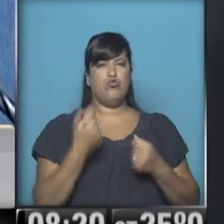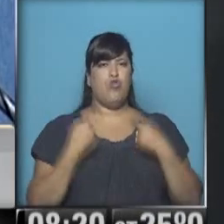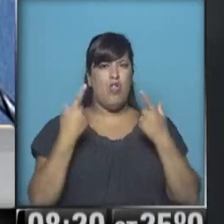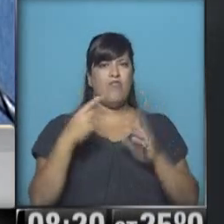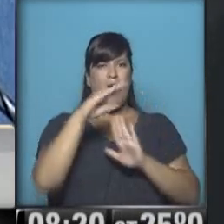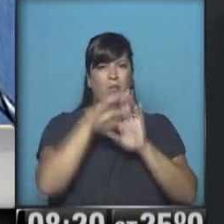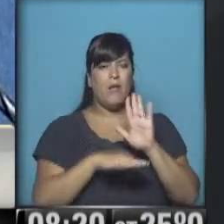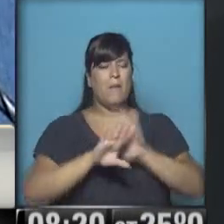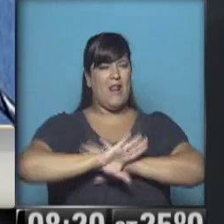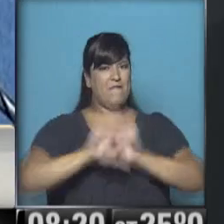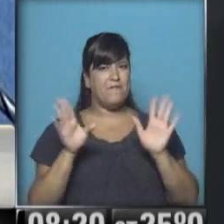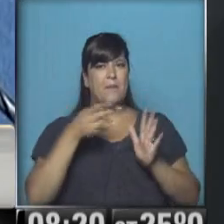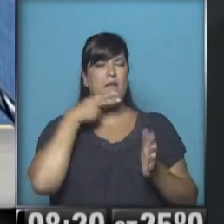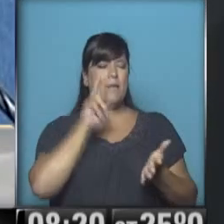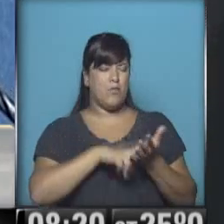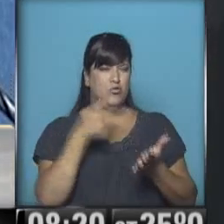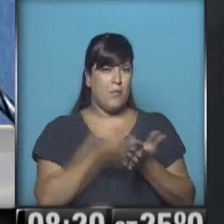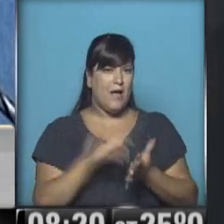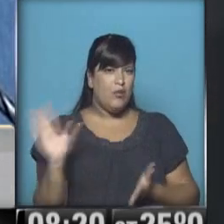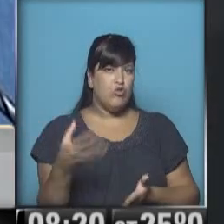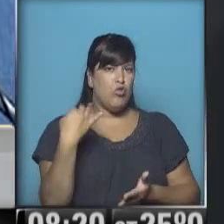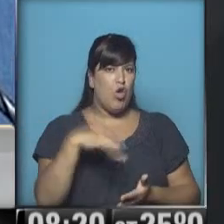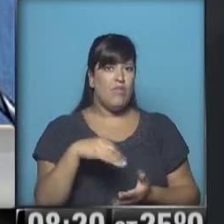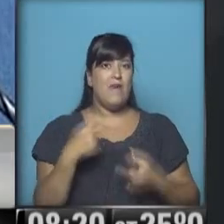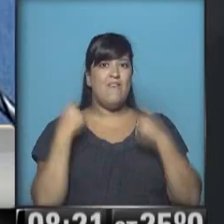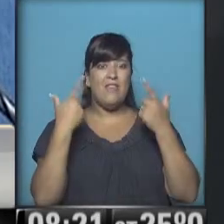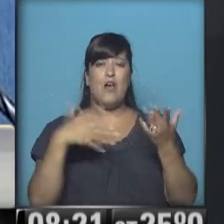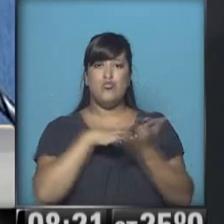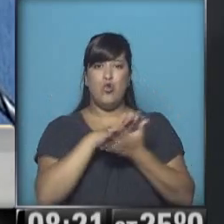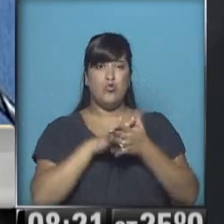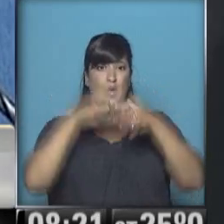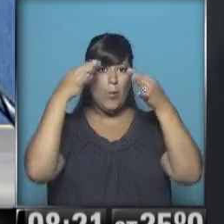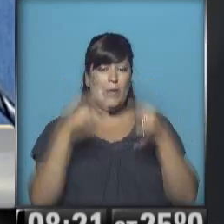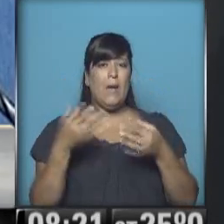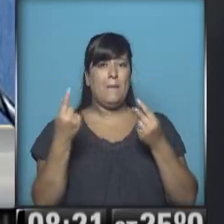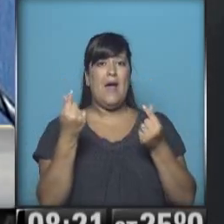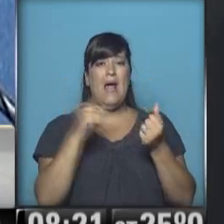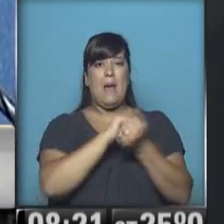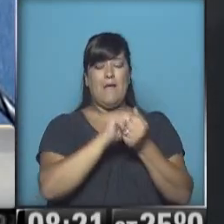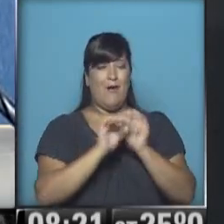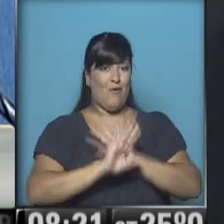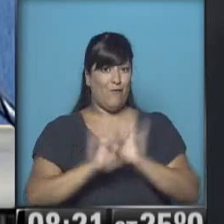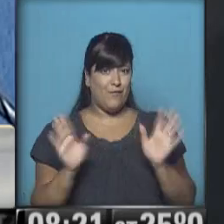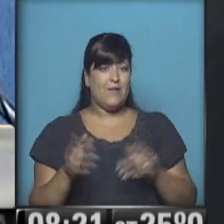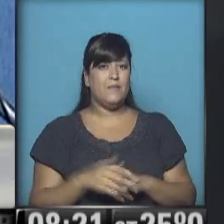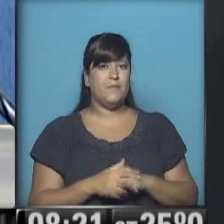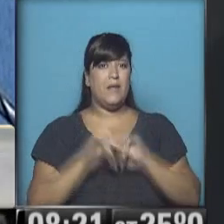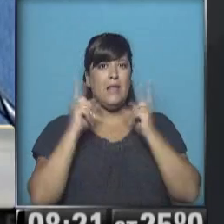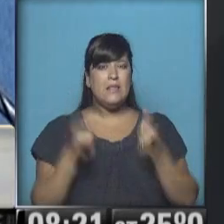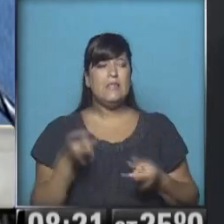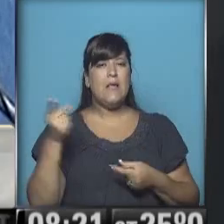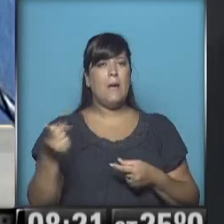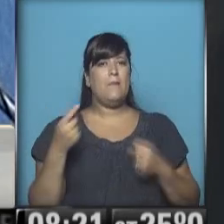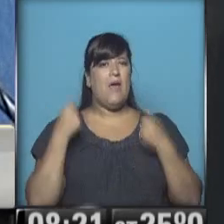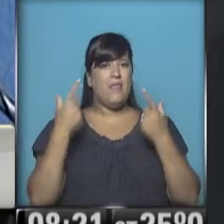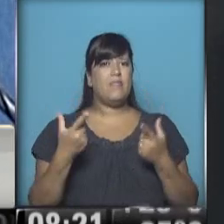las guaridas fiscales, eso potencia claramente la solución de carácter estructural de lavado de activos financieros. Y eso a su vez también implica